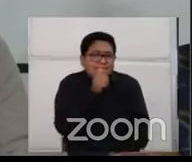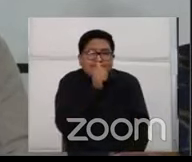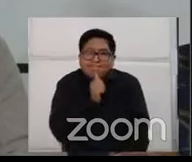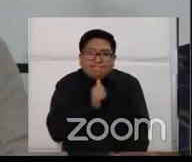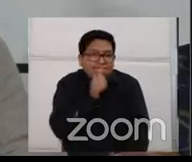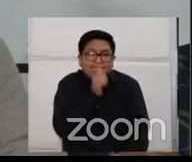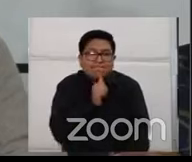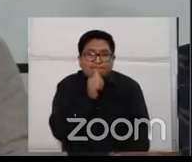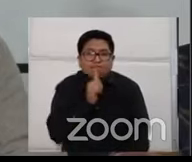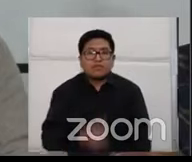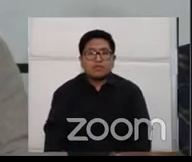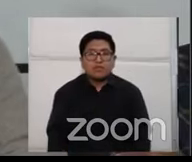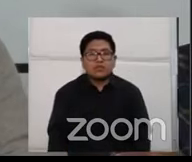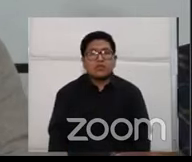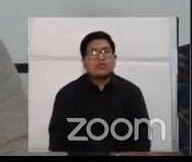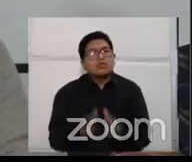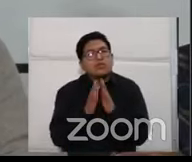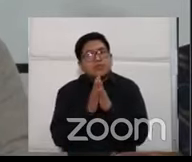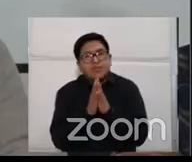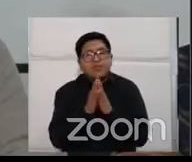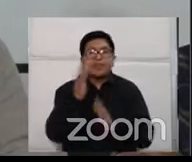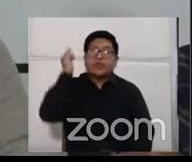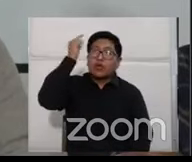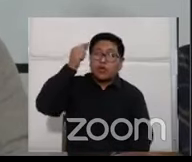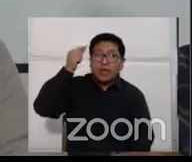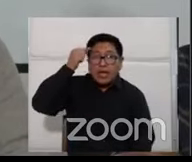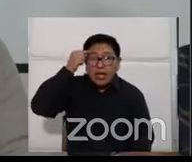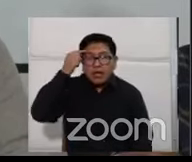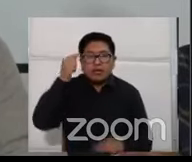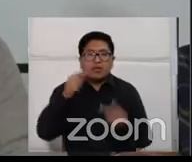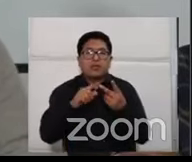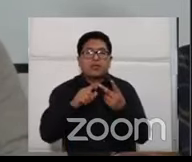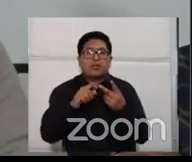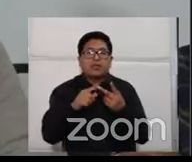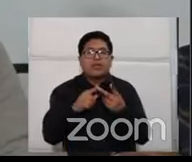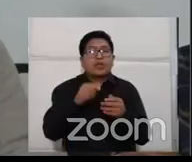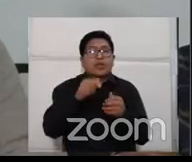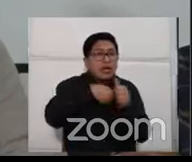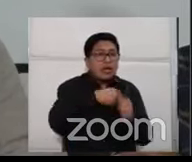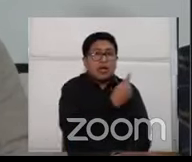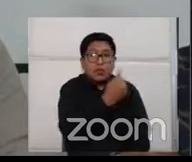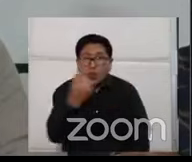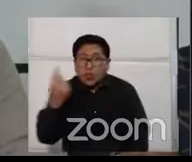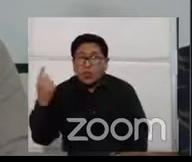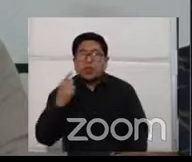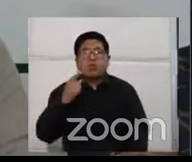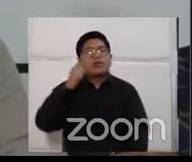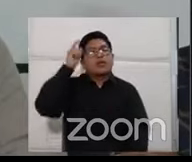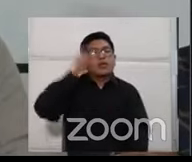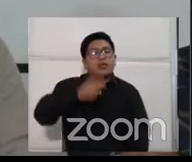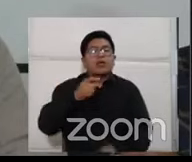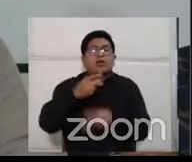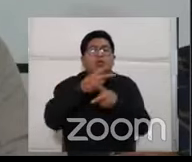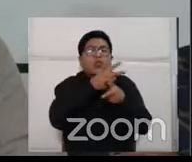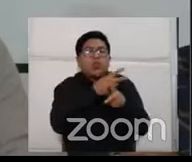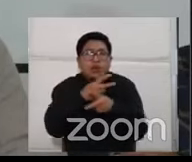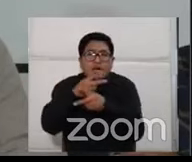tanto el gobierno tanto como nosotros tanto como cada uno de nosotros que nos cuidemos y que salgamos adelante